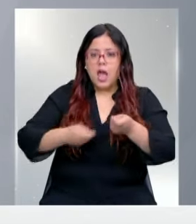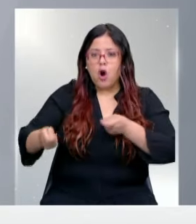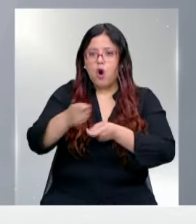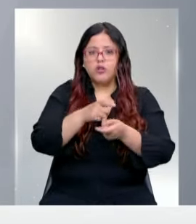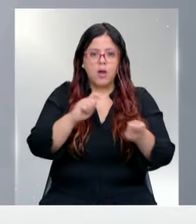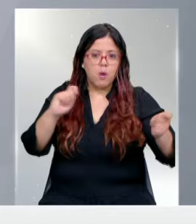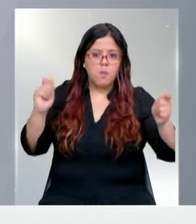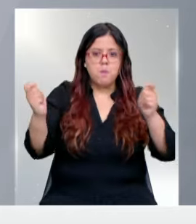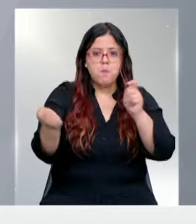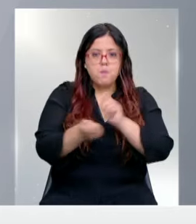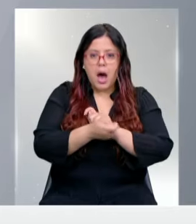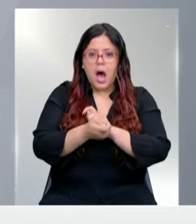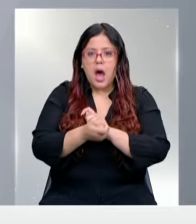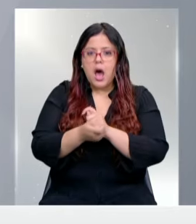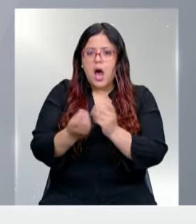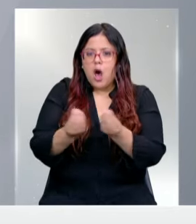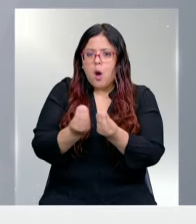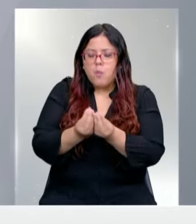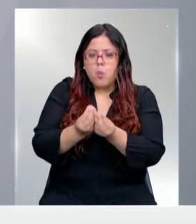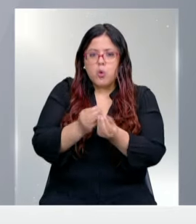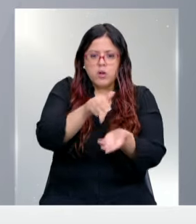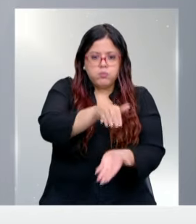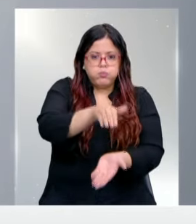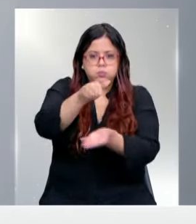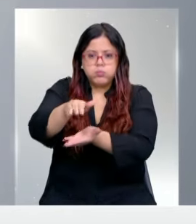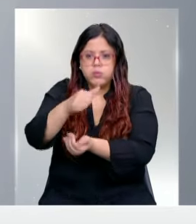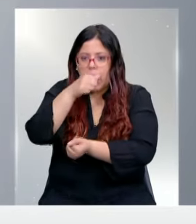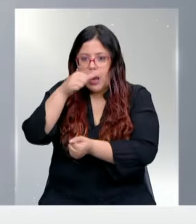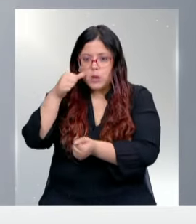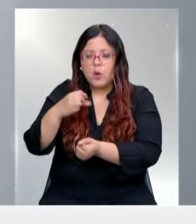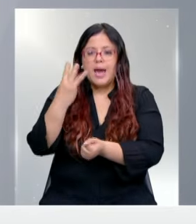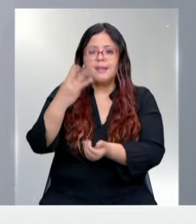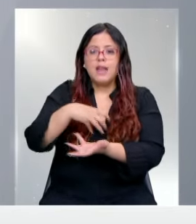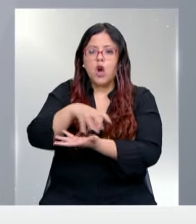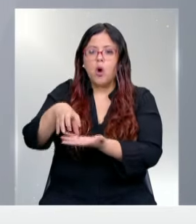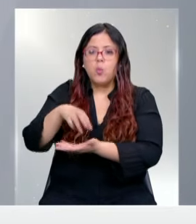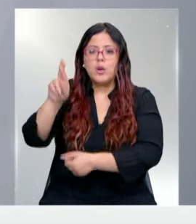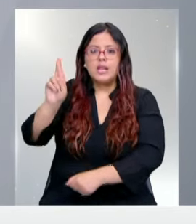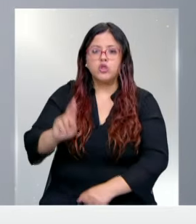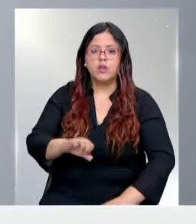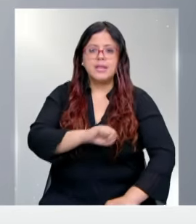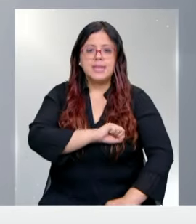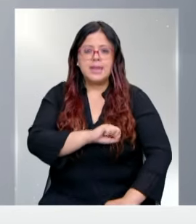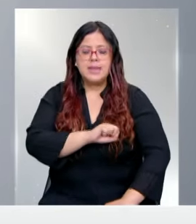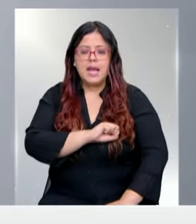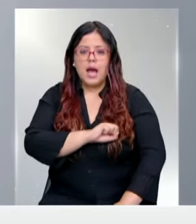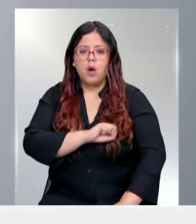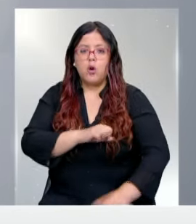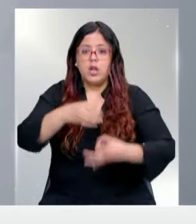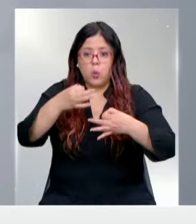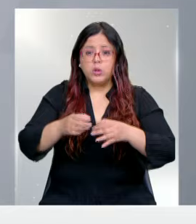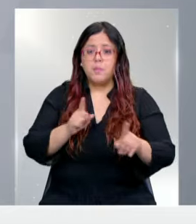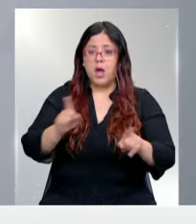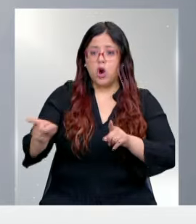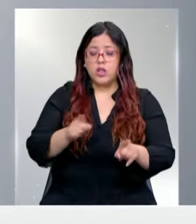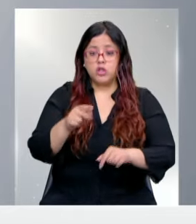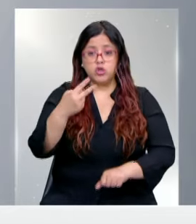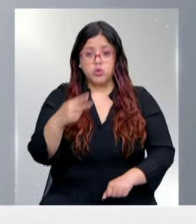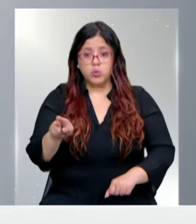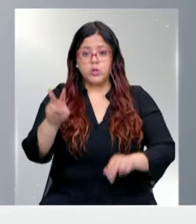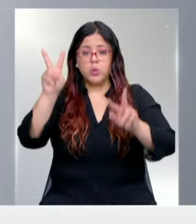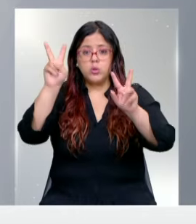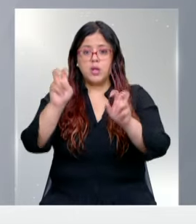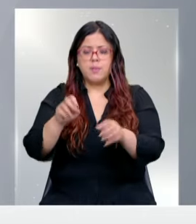nivel. Centenares de dosis de drogas circulaban en tres comunas de la zona sur de Santiago, gracias a su coordinación. Un